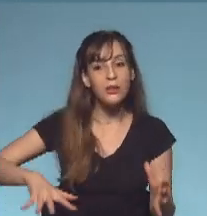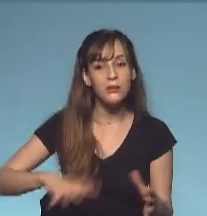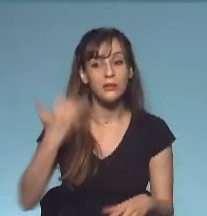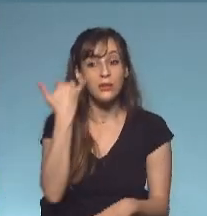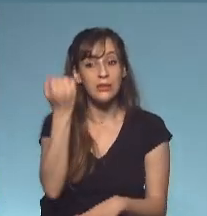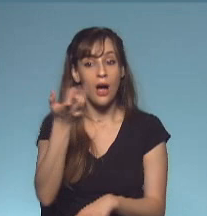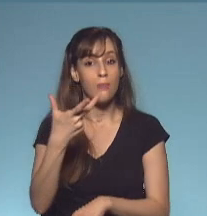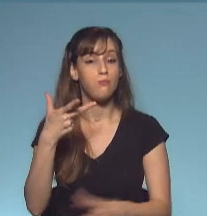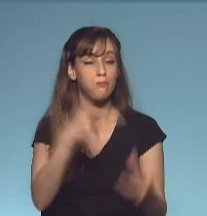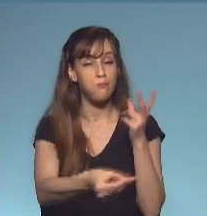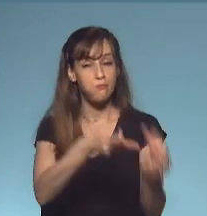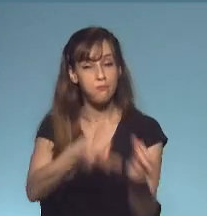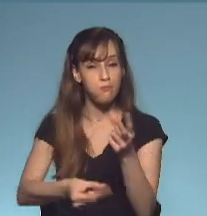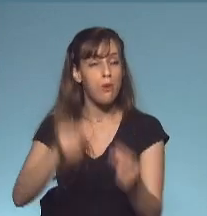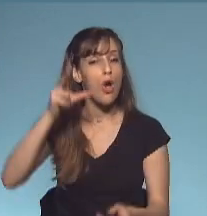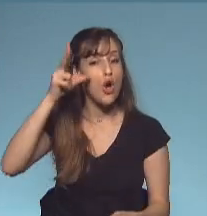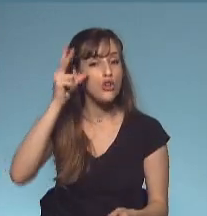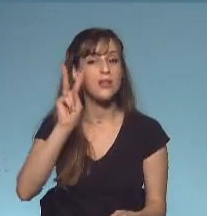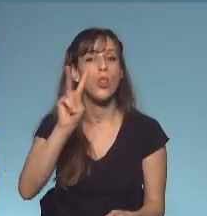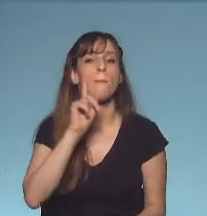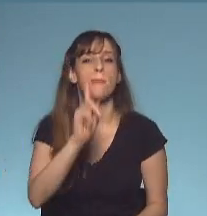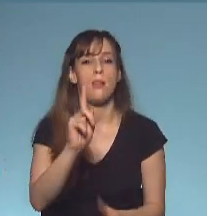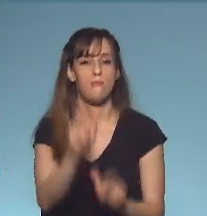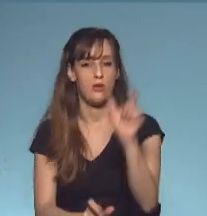vacunamos 82.000 personas.